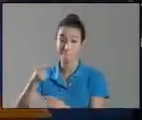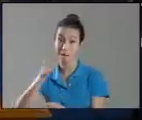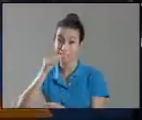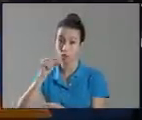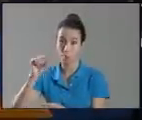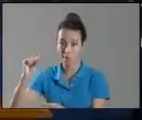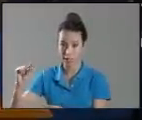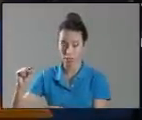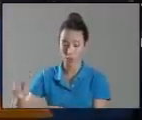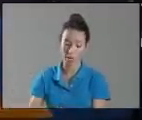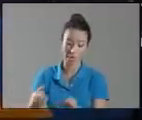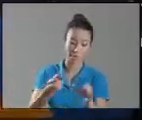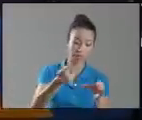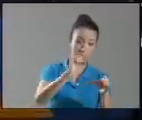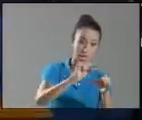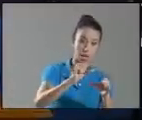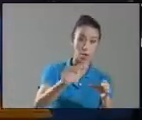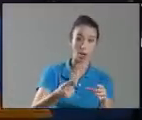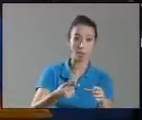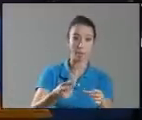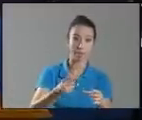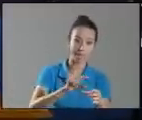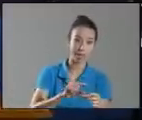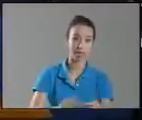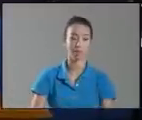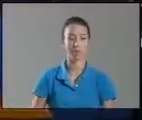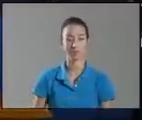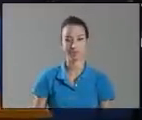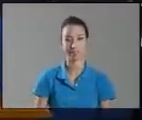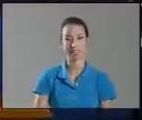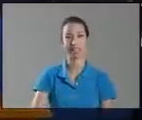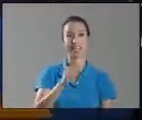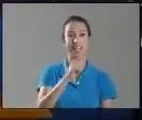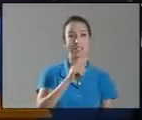medida me voy a servir. Y tomaba con medida.